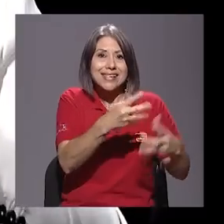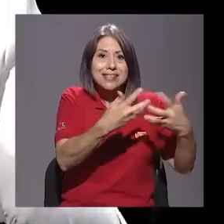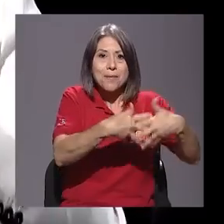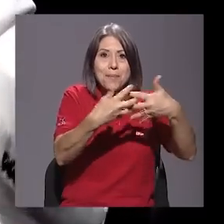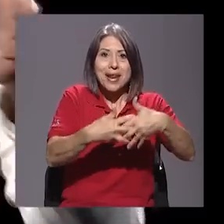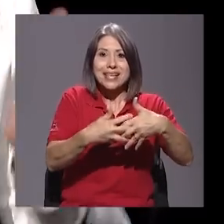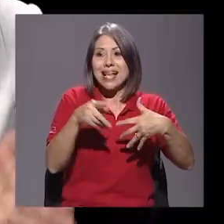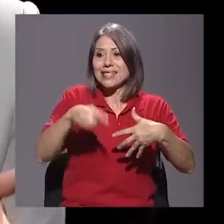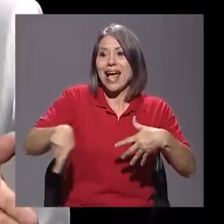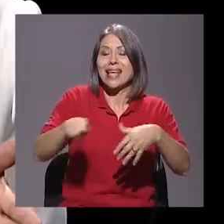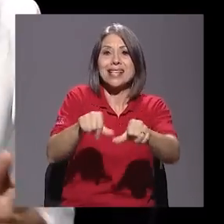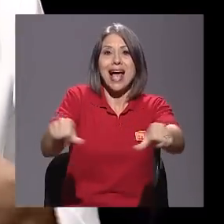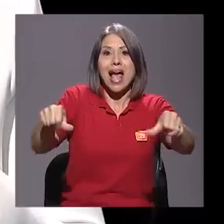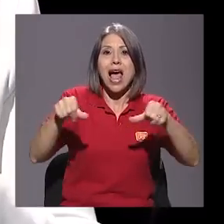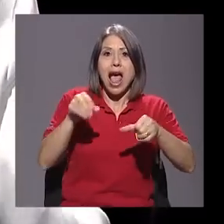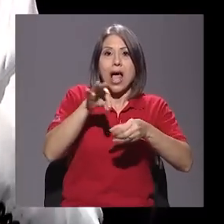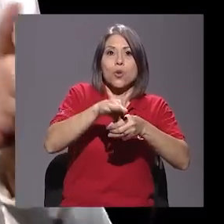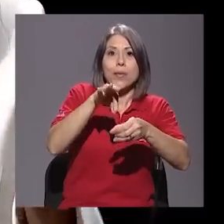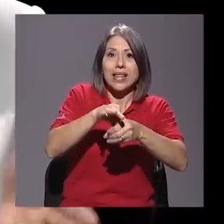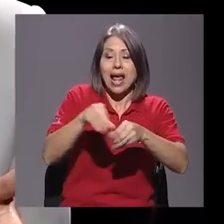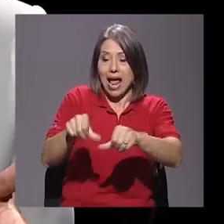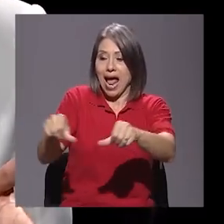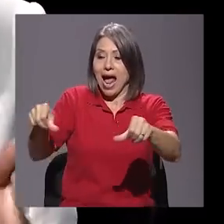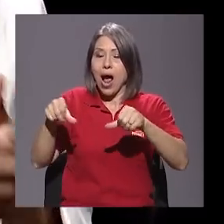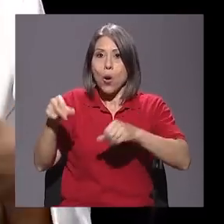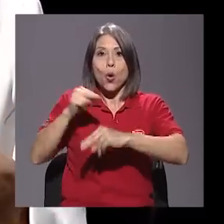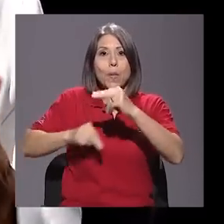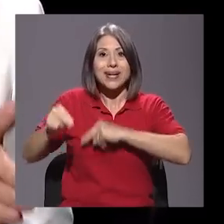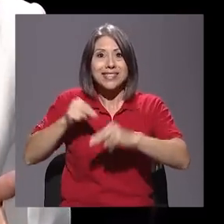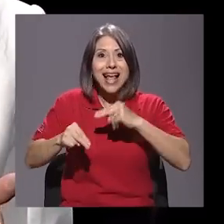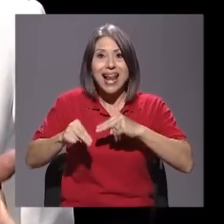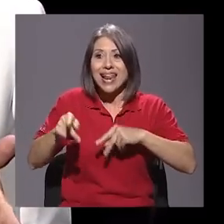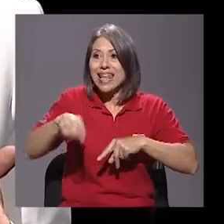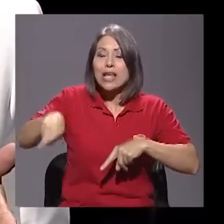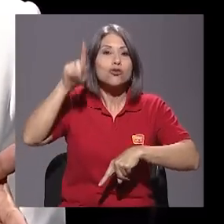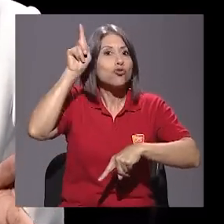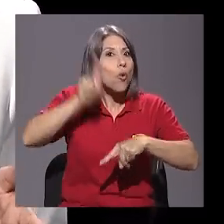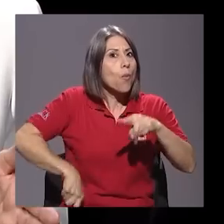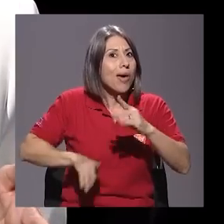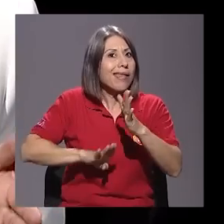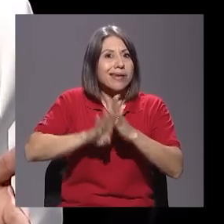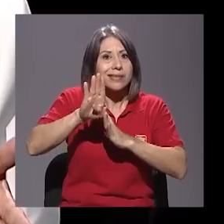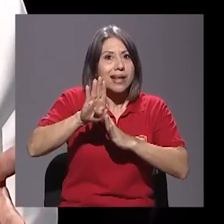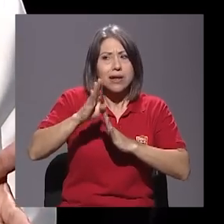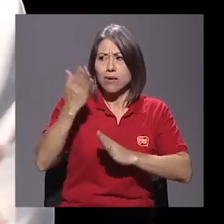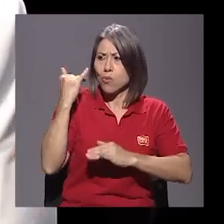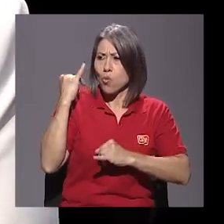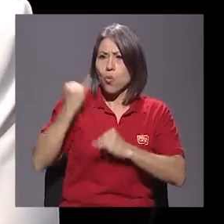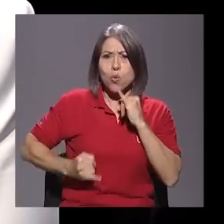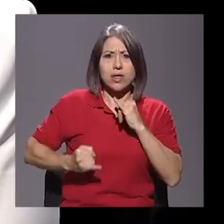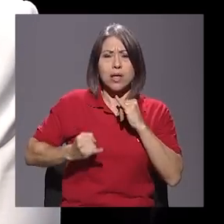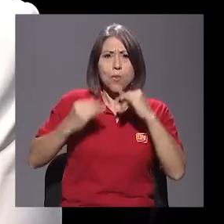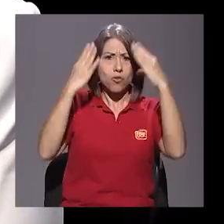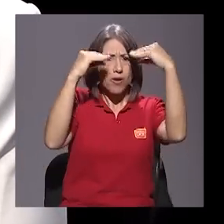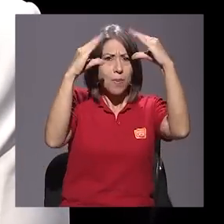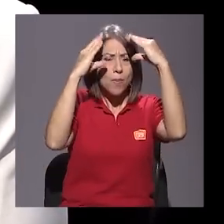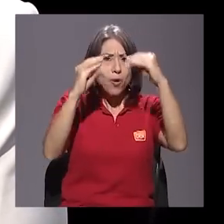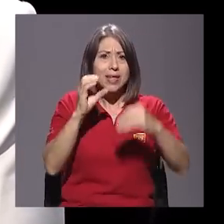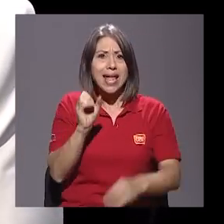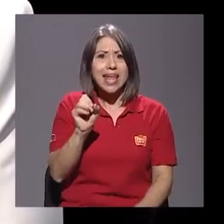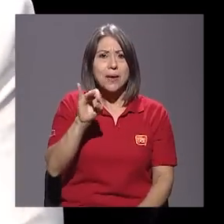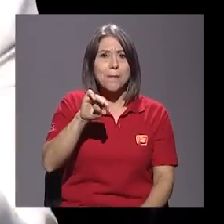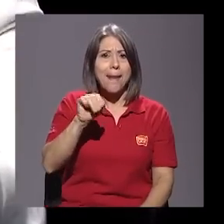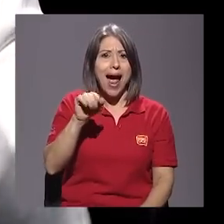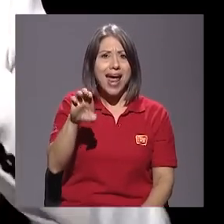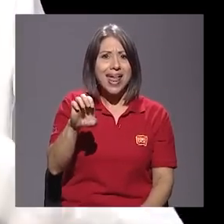a ese sector agropecuario, a ese sector comercial que no está pudiendo crecer. De hecho, el último reporte del